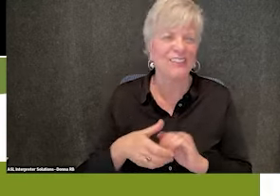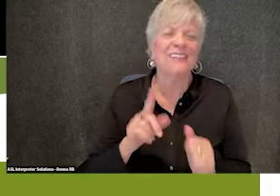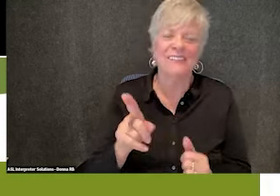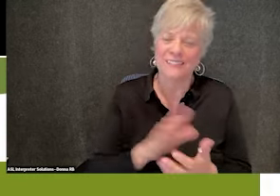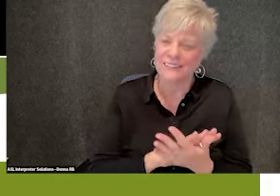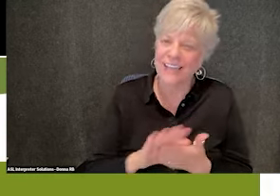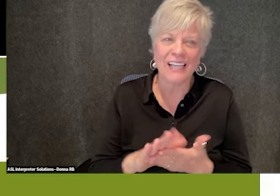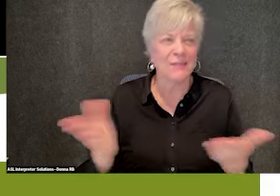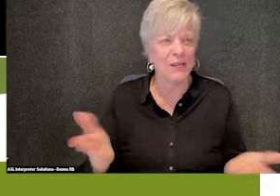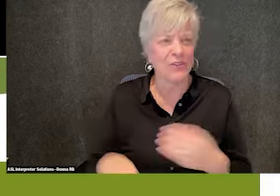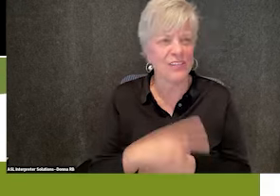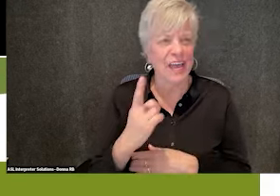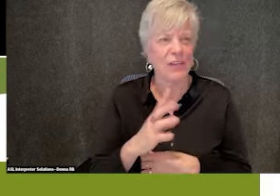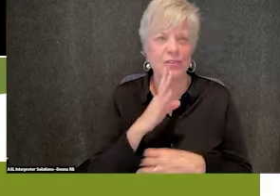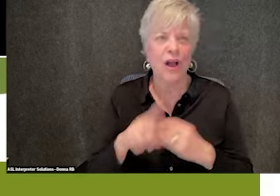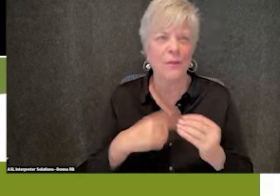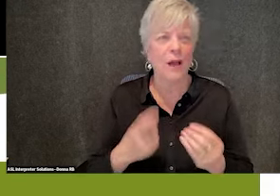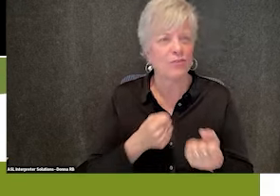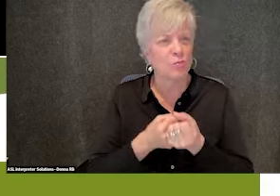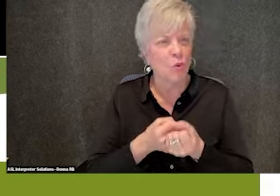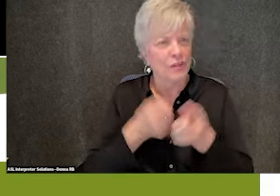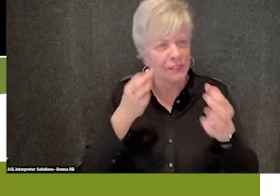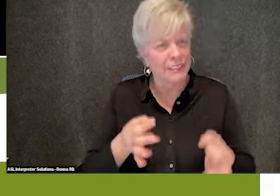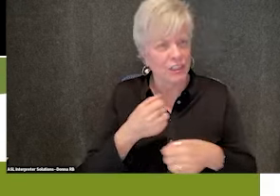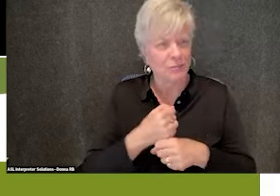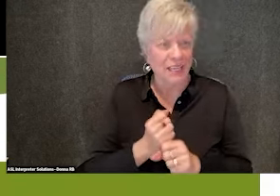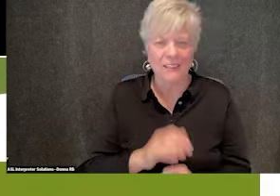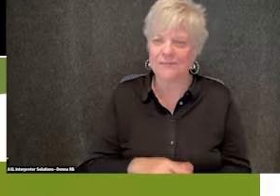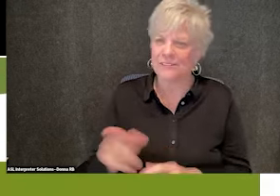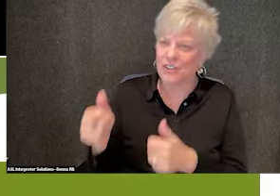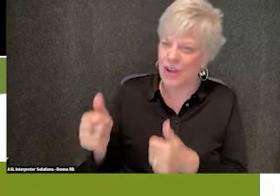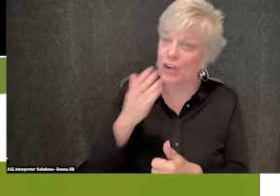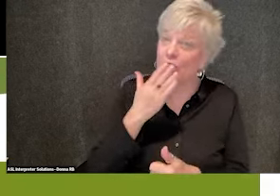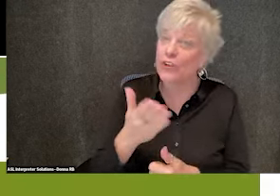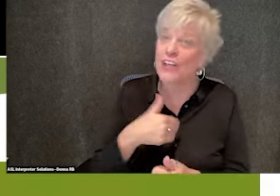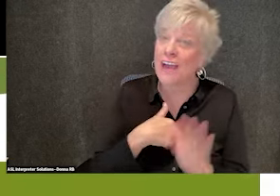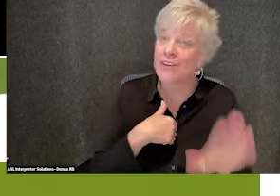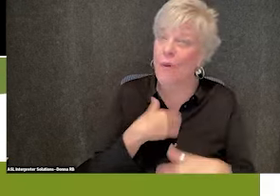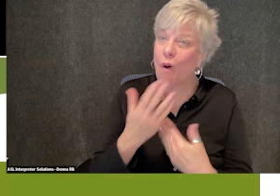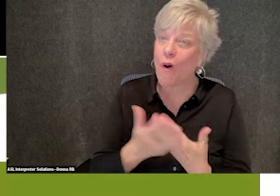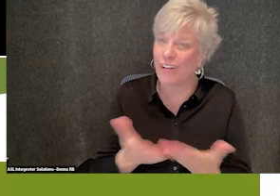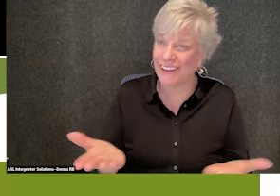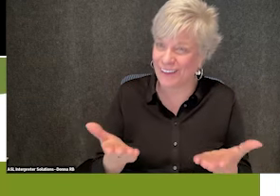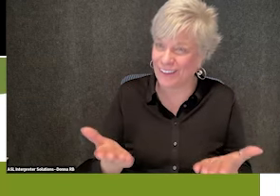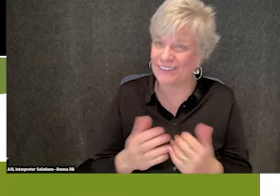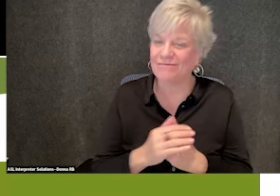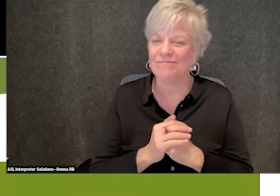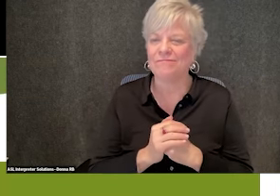Entonces, aquí, como estuvo diciendo Ashley, como ella estuvo compartiendo su